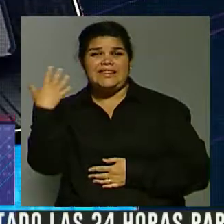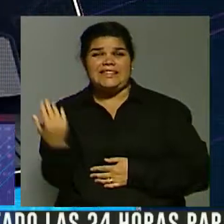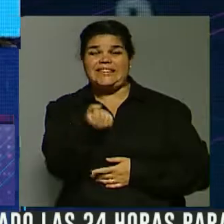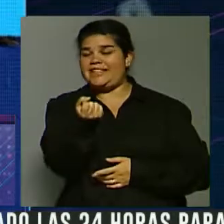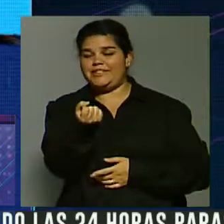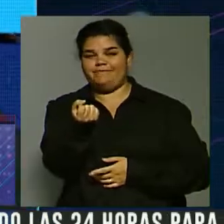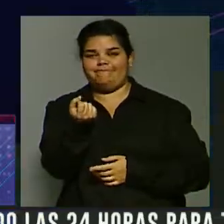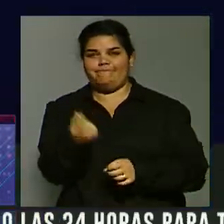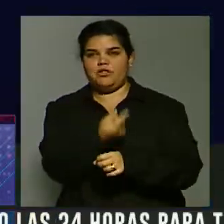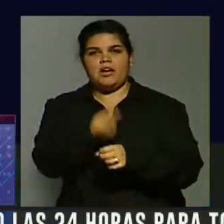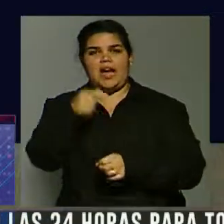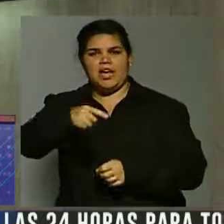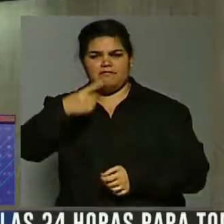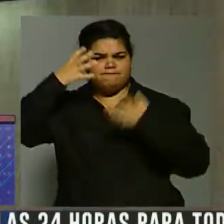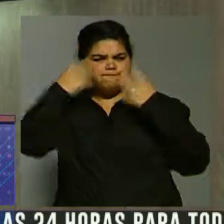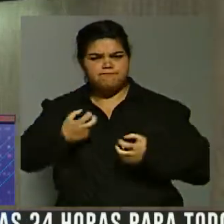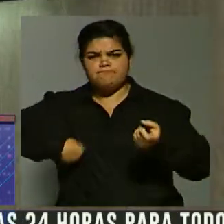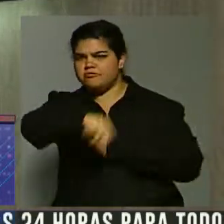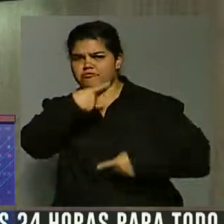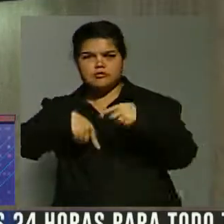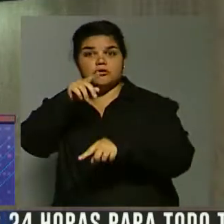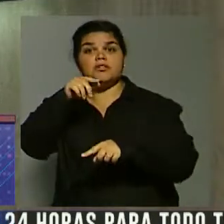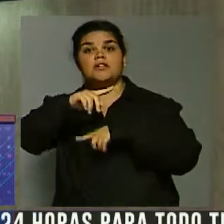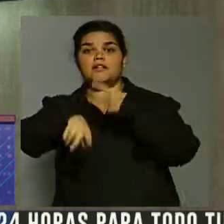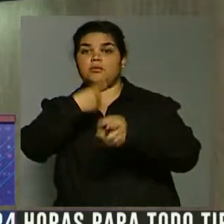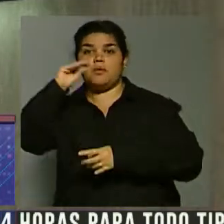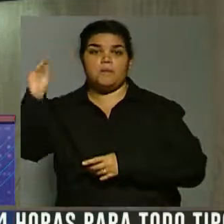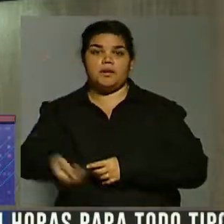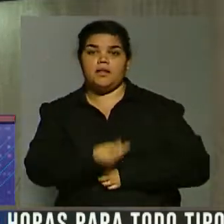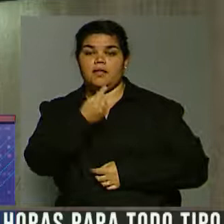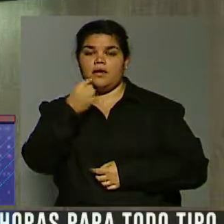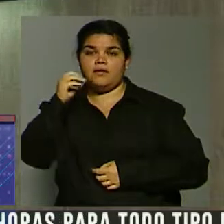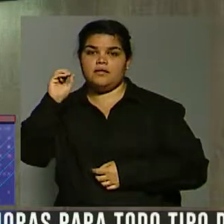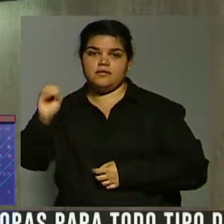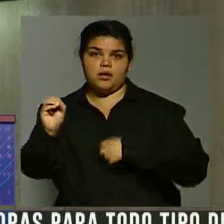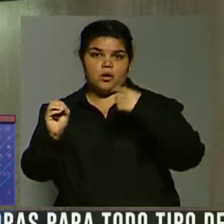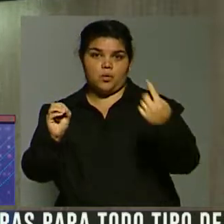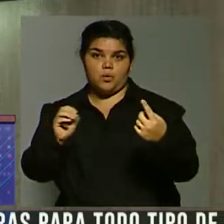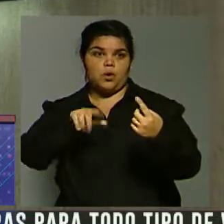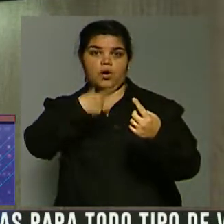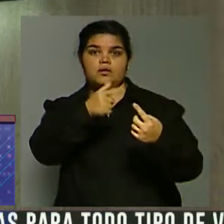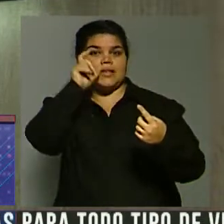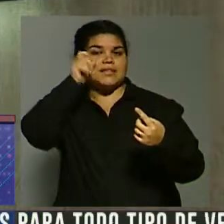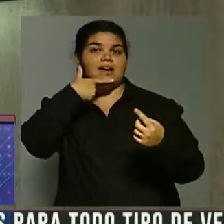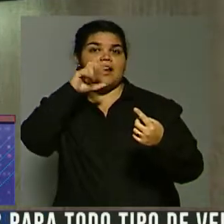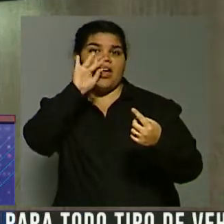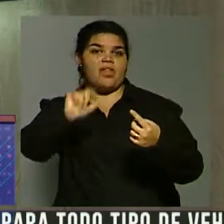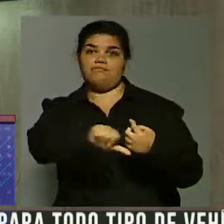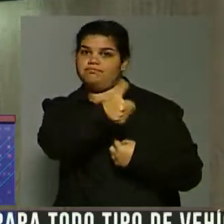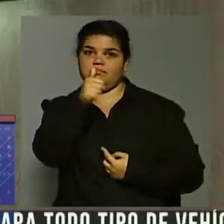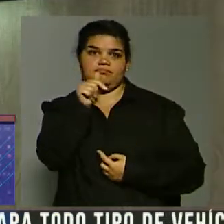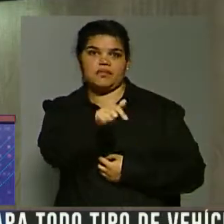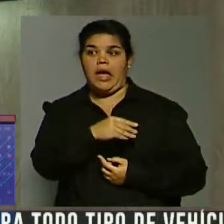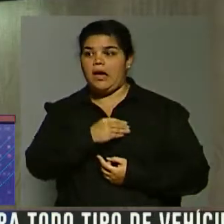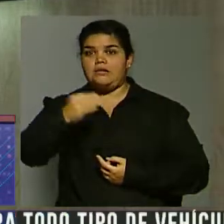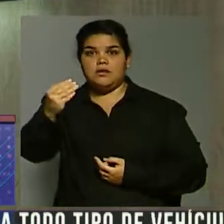primero pateando, enojado. Terminó perdiendo 1-0 a Casuso contra Talleres de Remedio de Escalada. Quedó afuera de lo que tiene que ver el ascenso